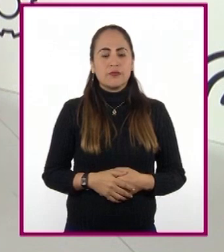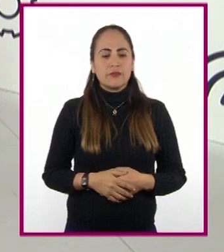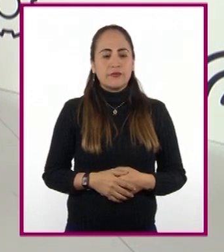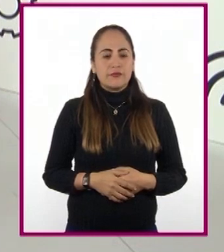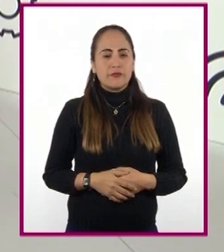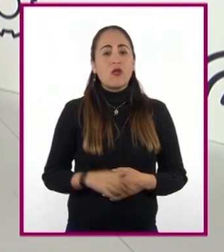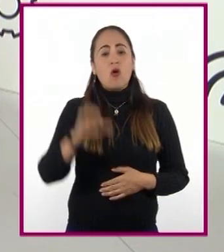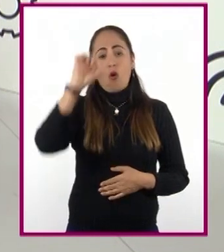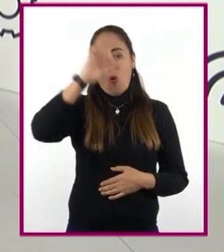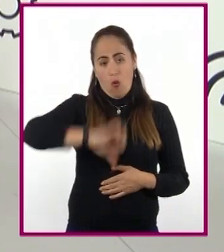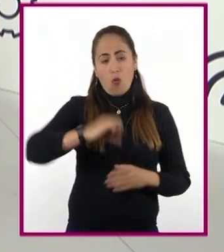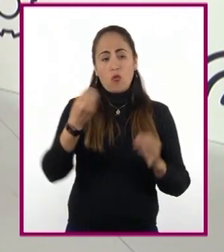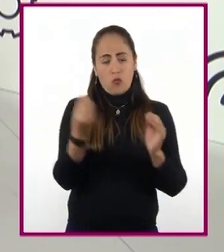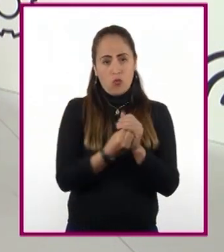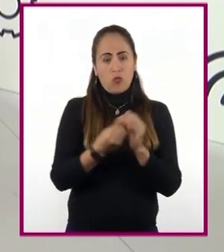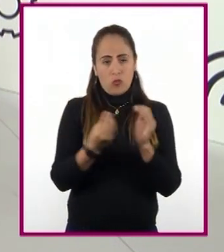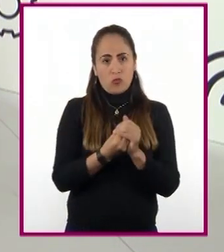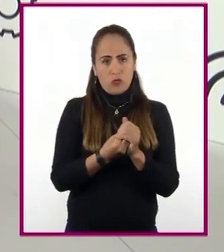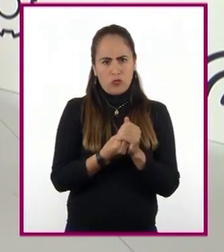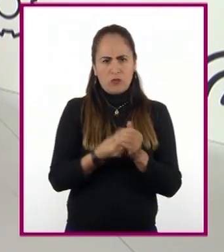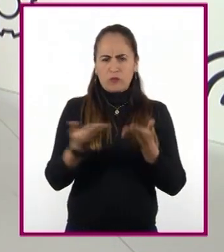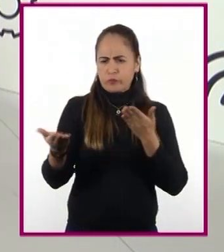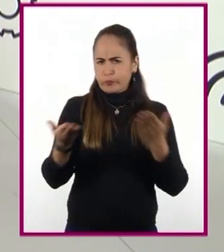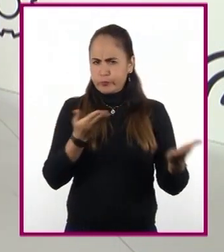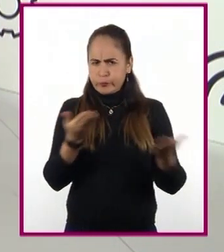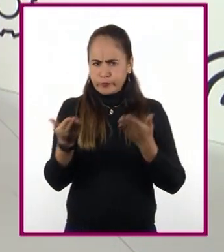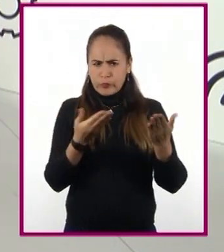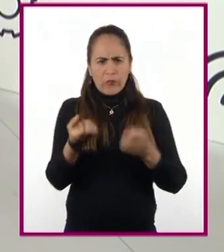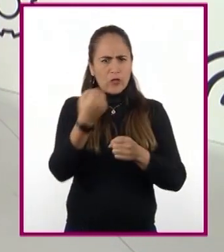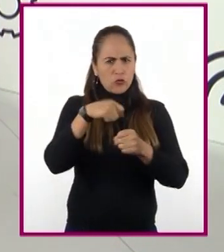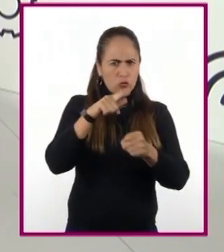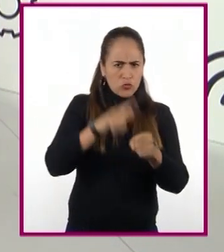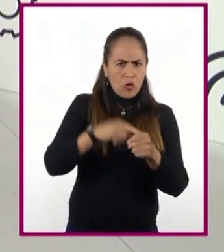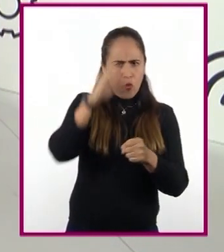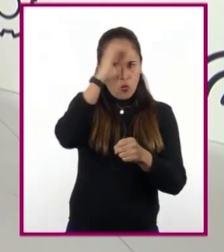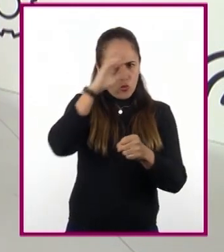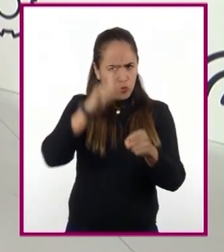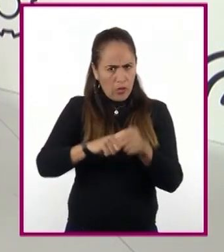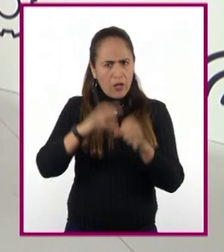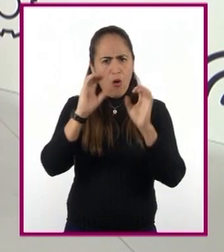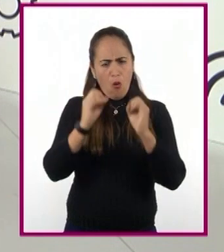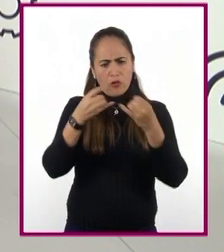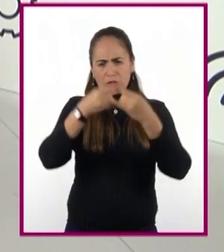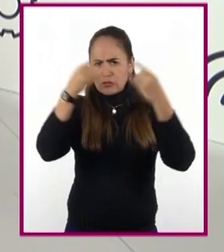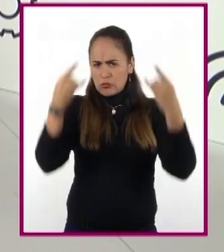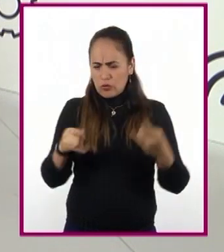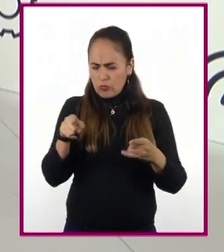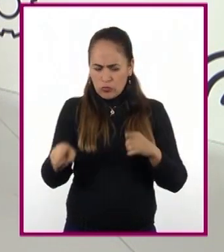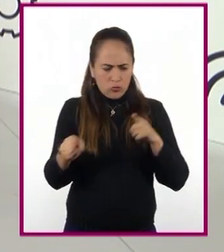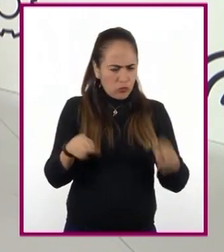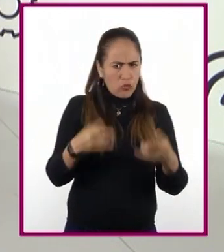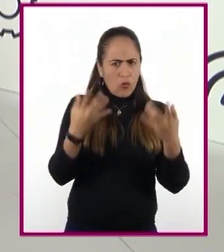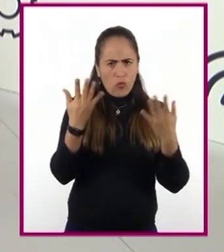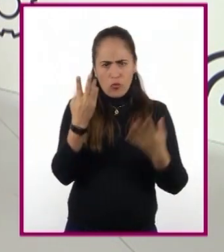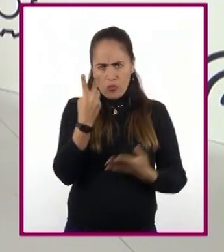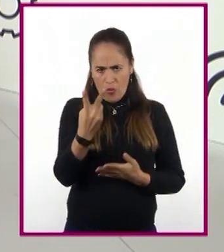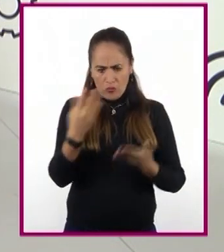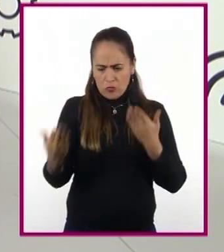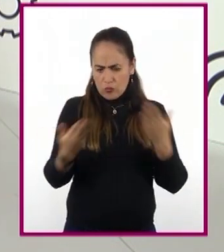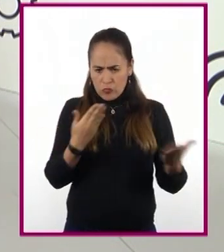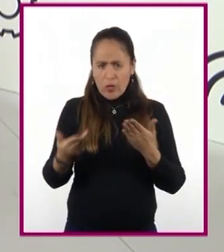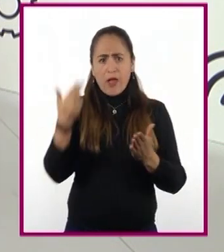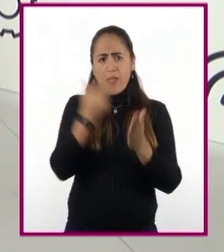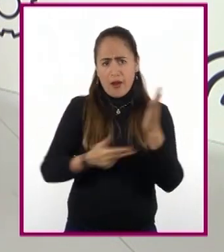En esta sesión compararemos dos contextos socioculturales o históricos, donde una herramienta, máquina